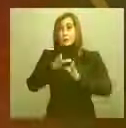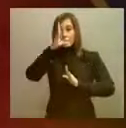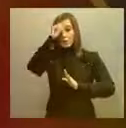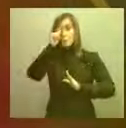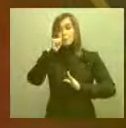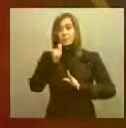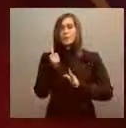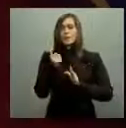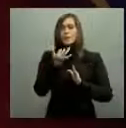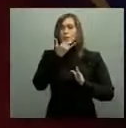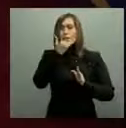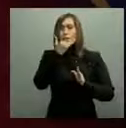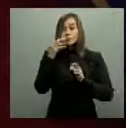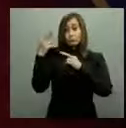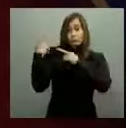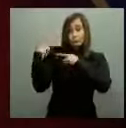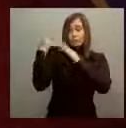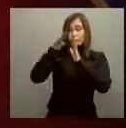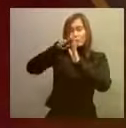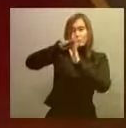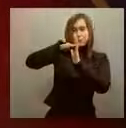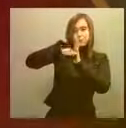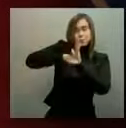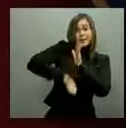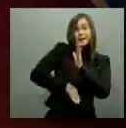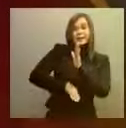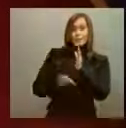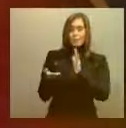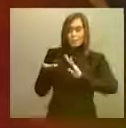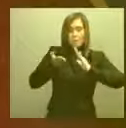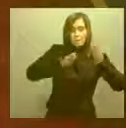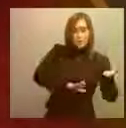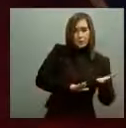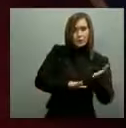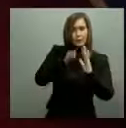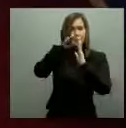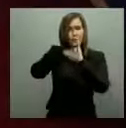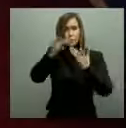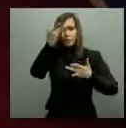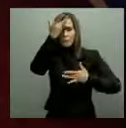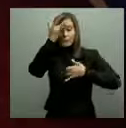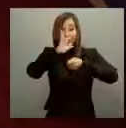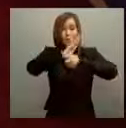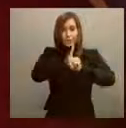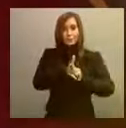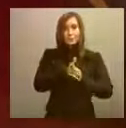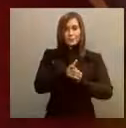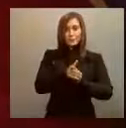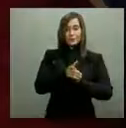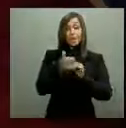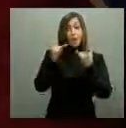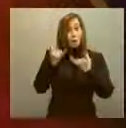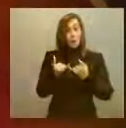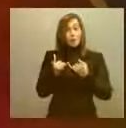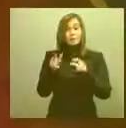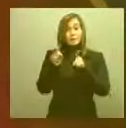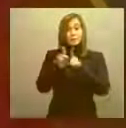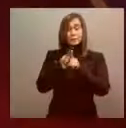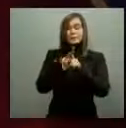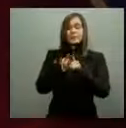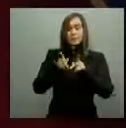de contagiados, la hospitalización y la mortalidad por COVID-19 y nos está permitiendo abrir gradualmente la